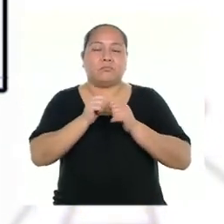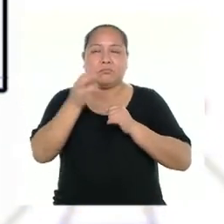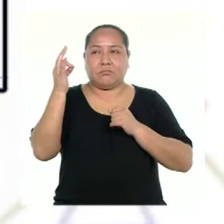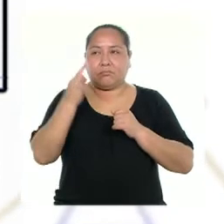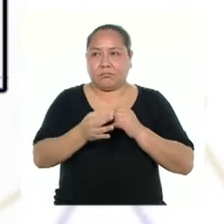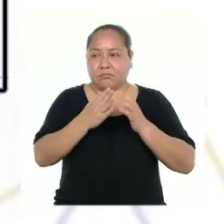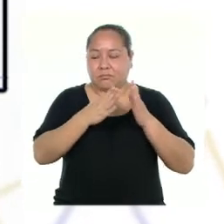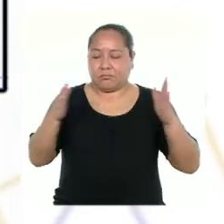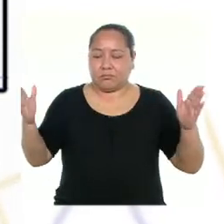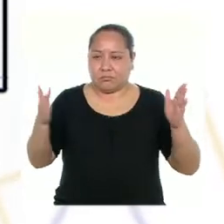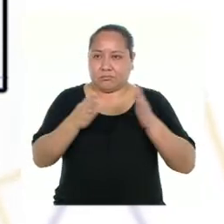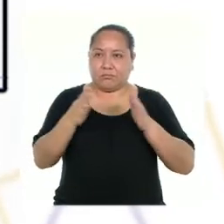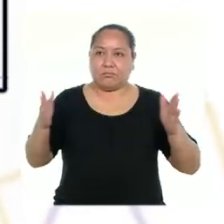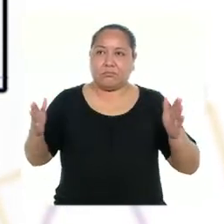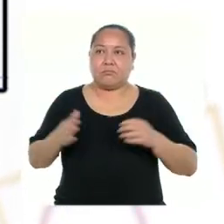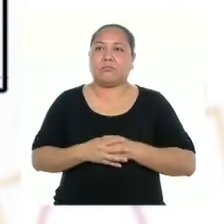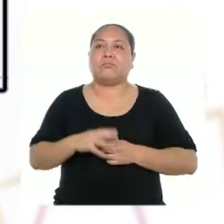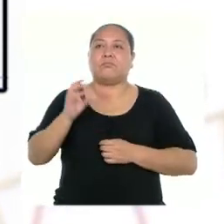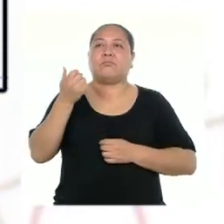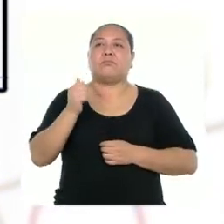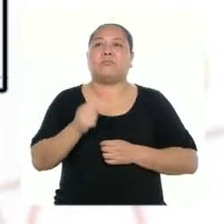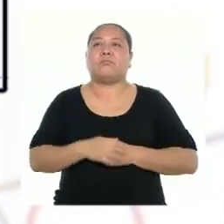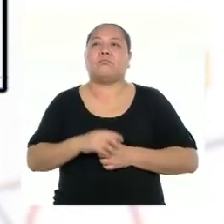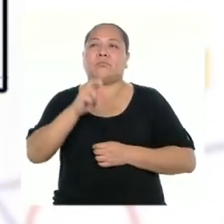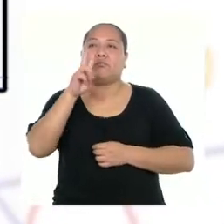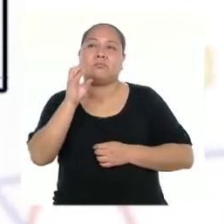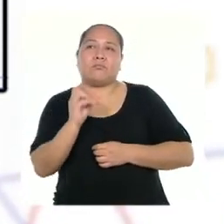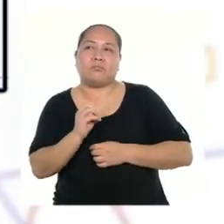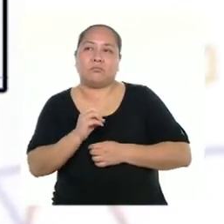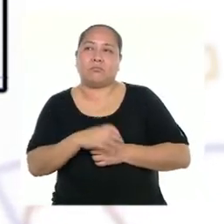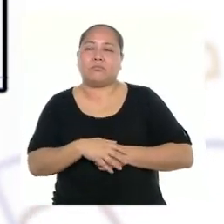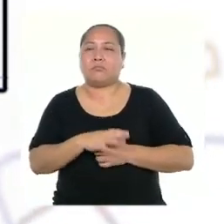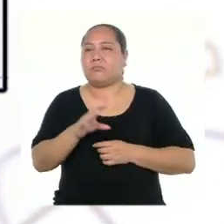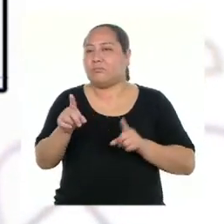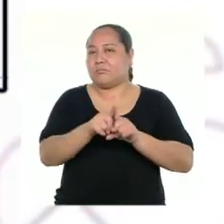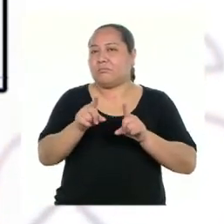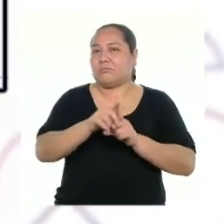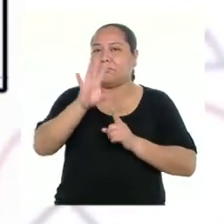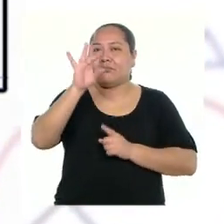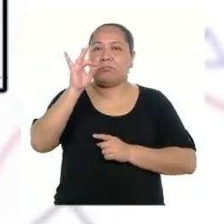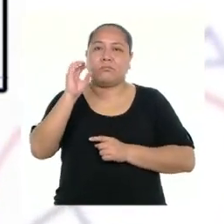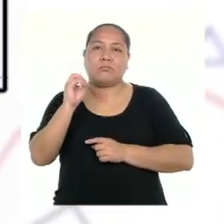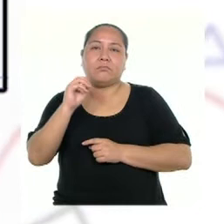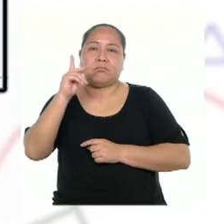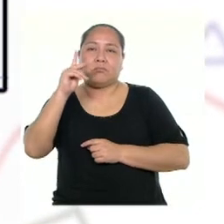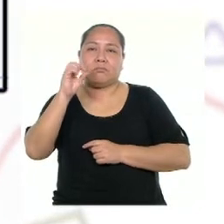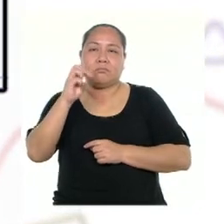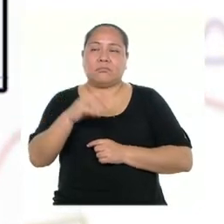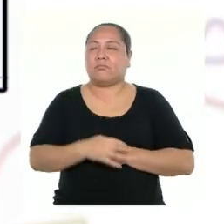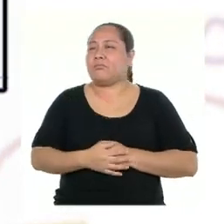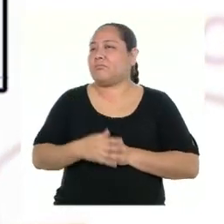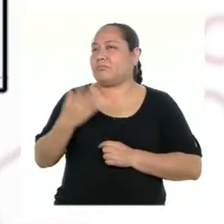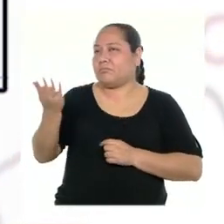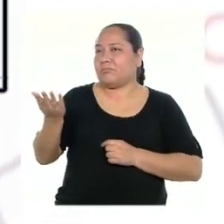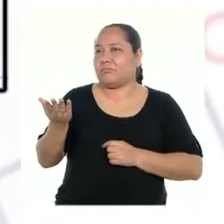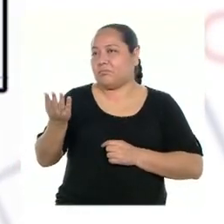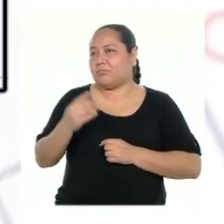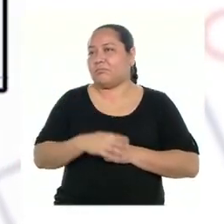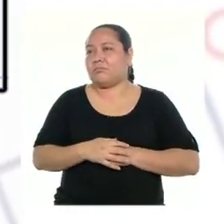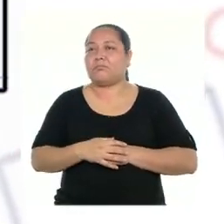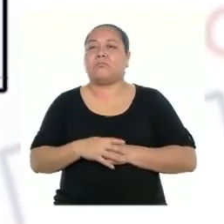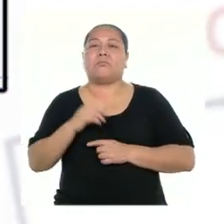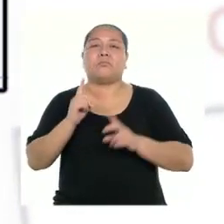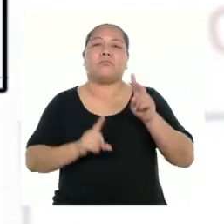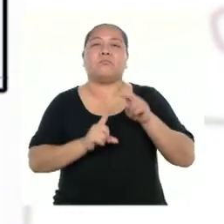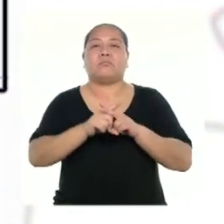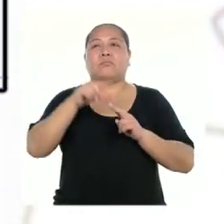de acuerdo a la escala, 10, 20 u 80 kilómetros, dada por la que figura, en